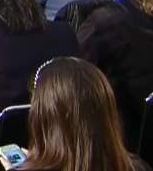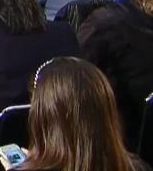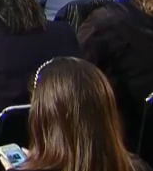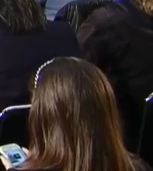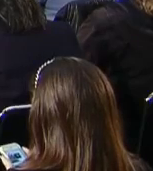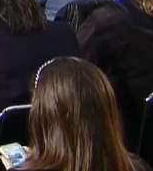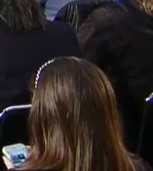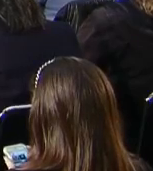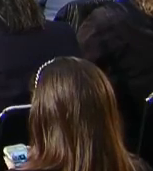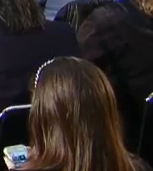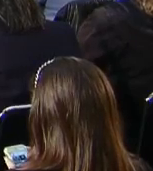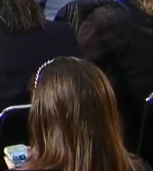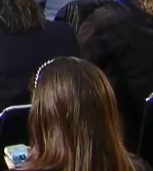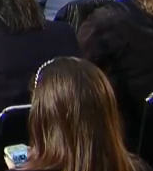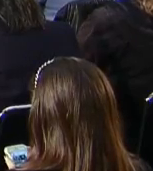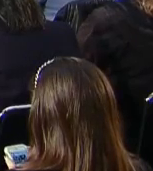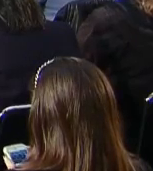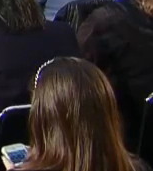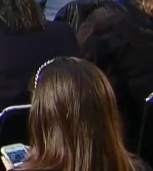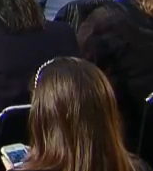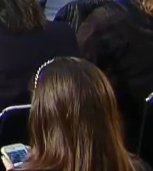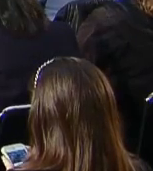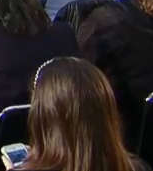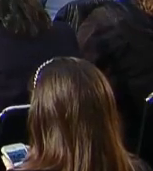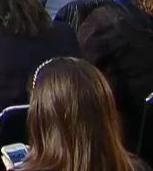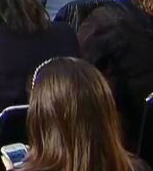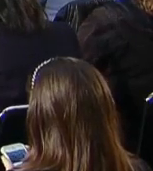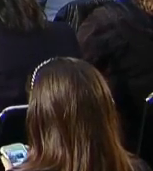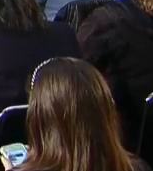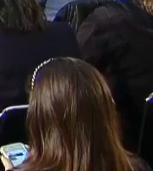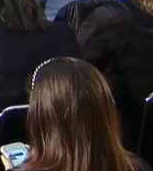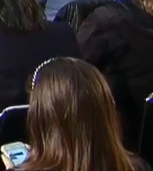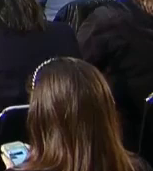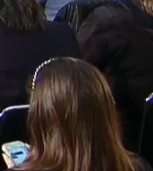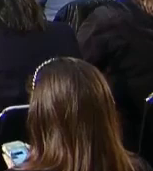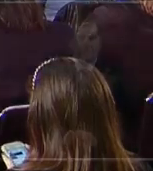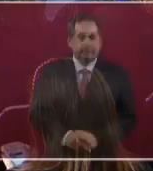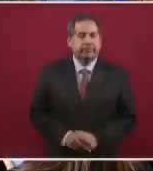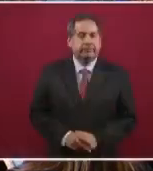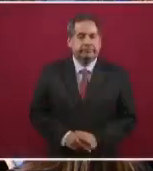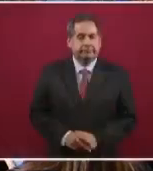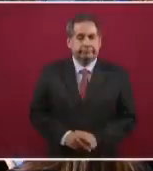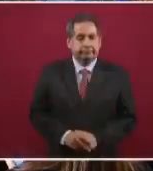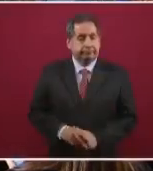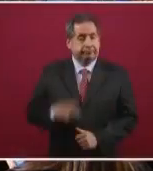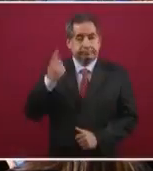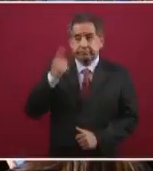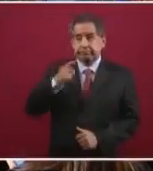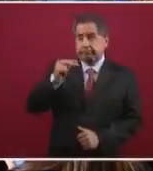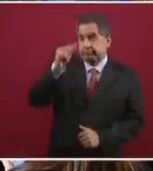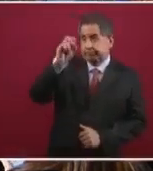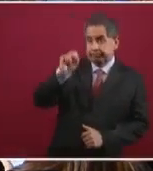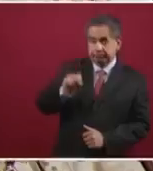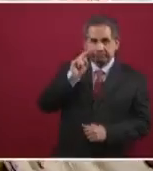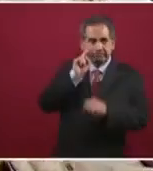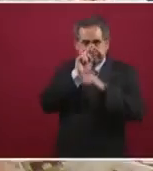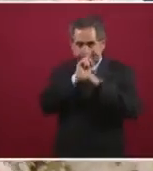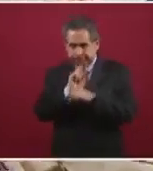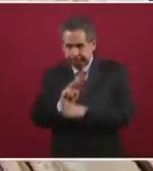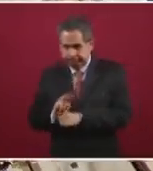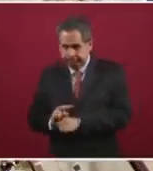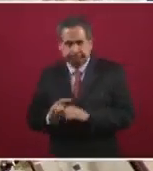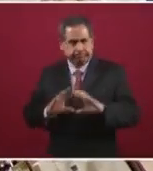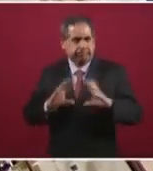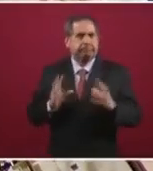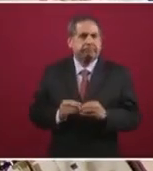esta administración, es también de norte a sur, para también parar el flujo de esas armas que entran, no nada